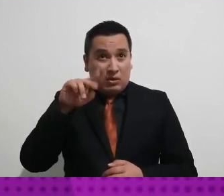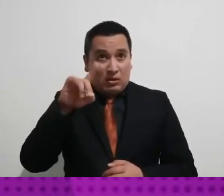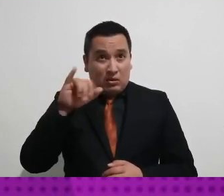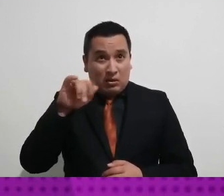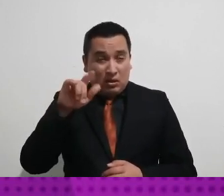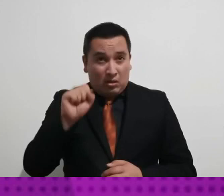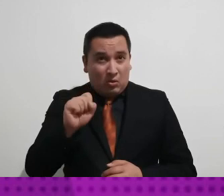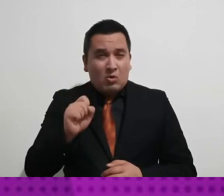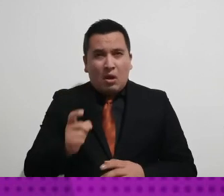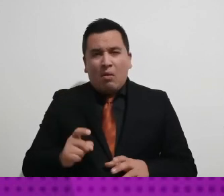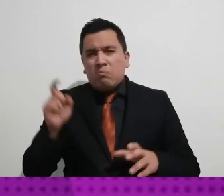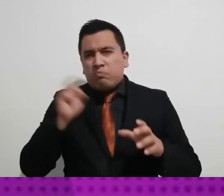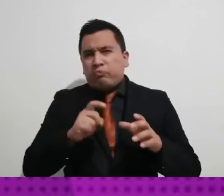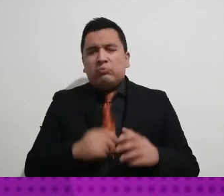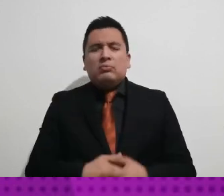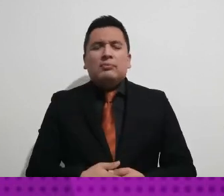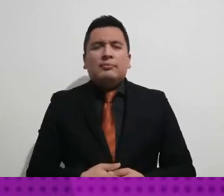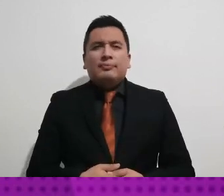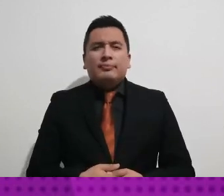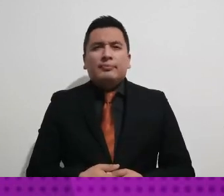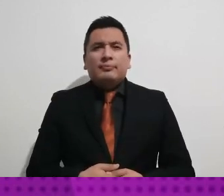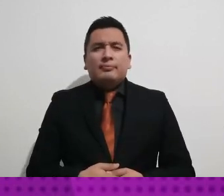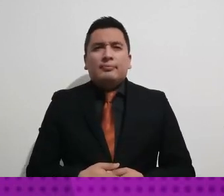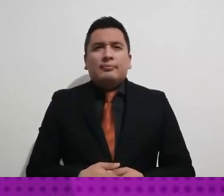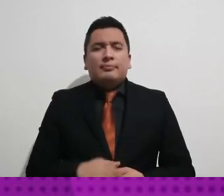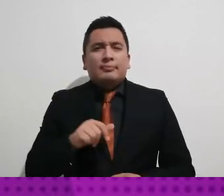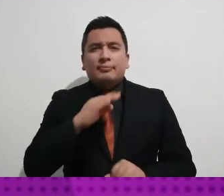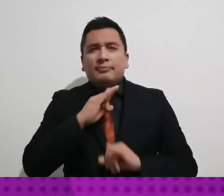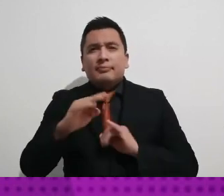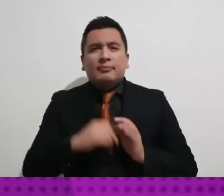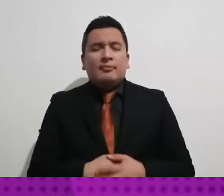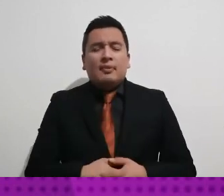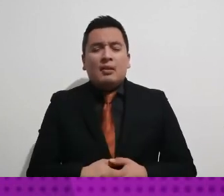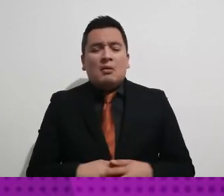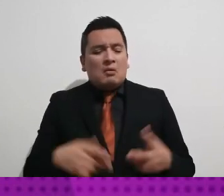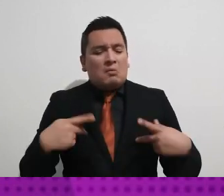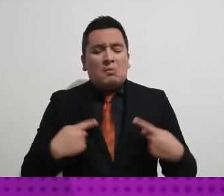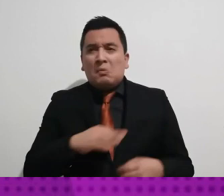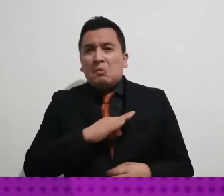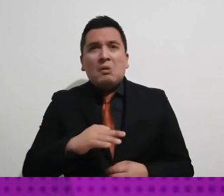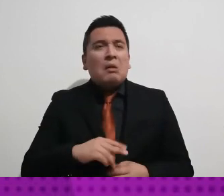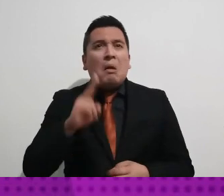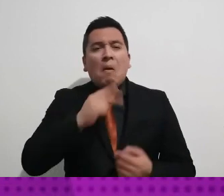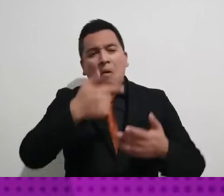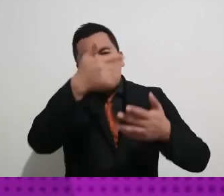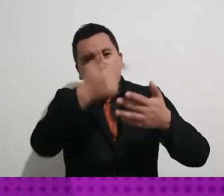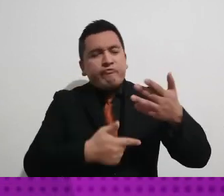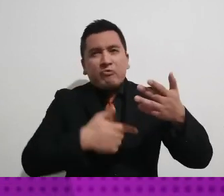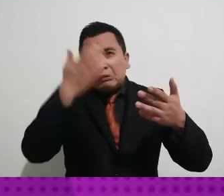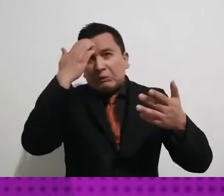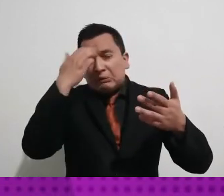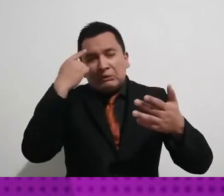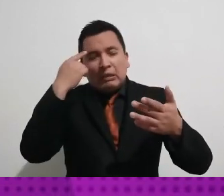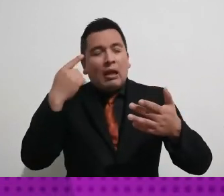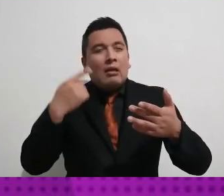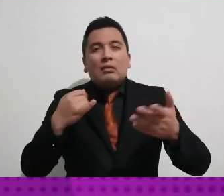los candidatos se registraron en esta plataforma. Al final, bueno, pues la ciudadanía podía encontrar mucha información muy